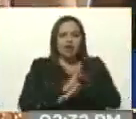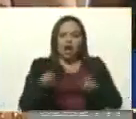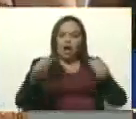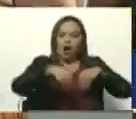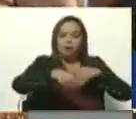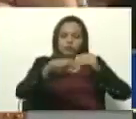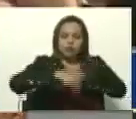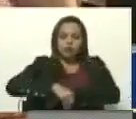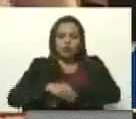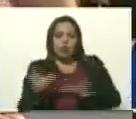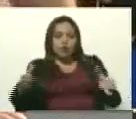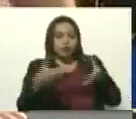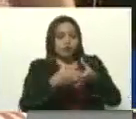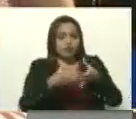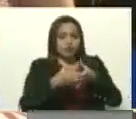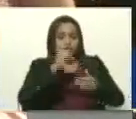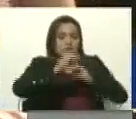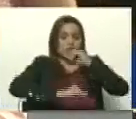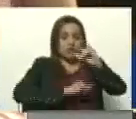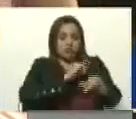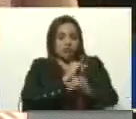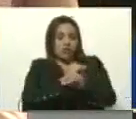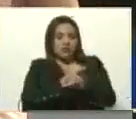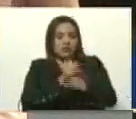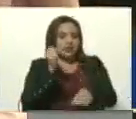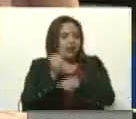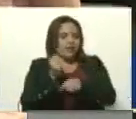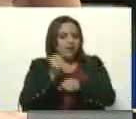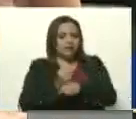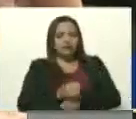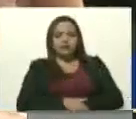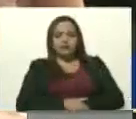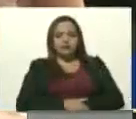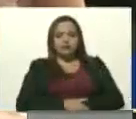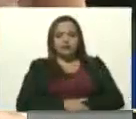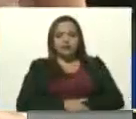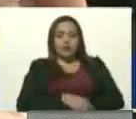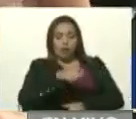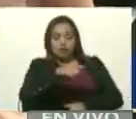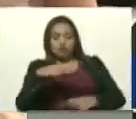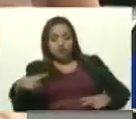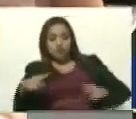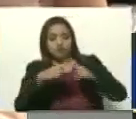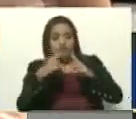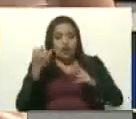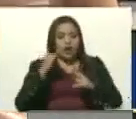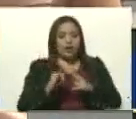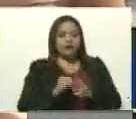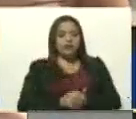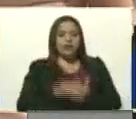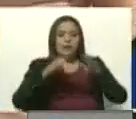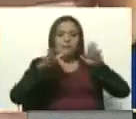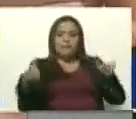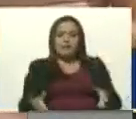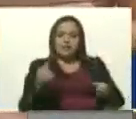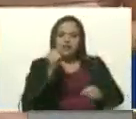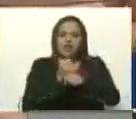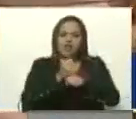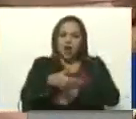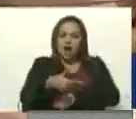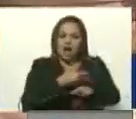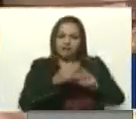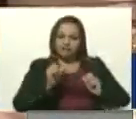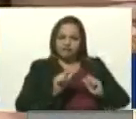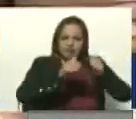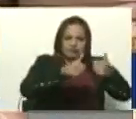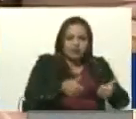convenios de la Organización Internacional del Trabajo. Estos encuentros forman parte de las mesas de trabajo que se han